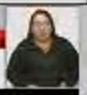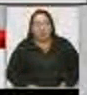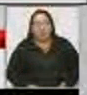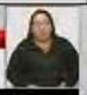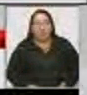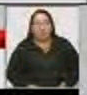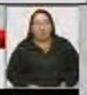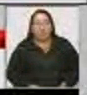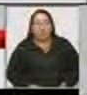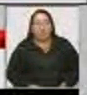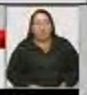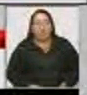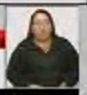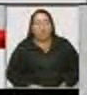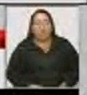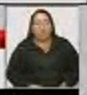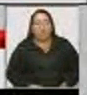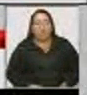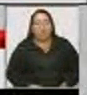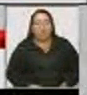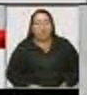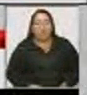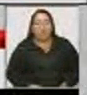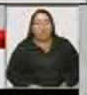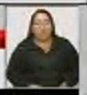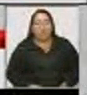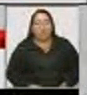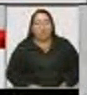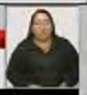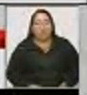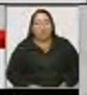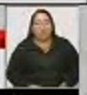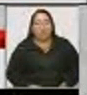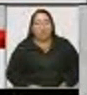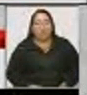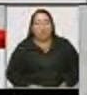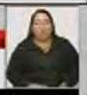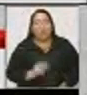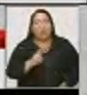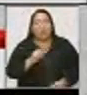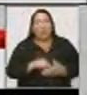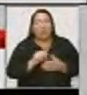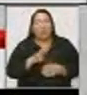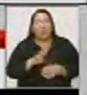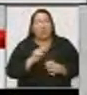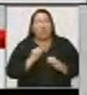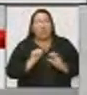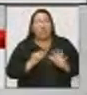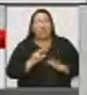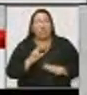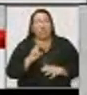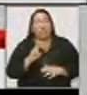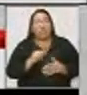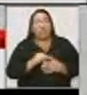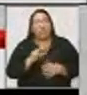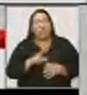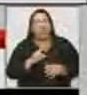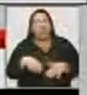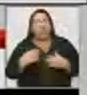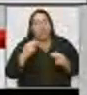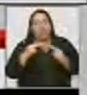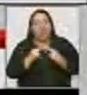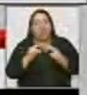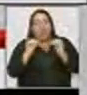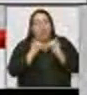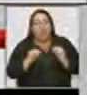cifra mayor en 2.4% a la presentada en el 2014, que fue de 82.3%. Podemos